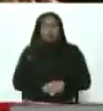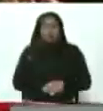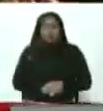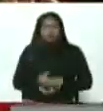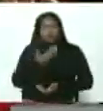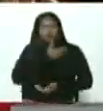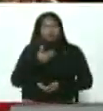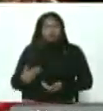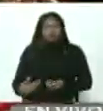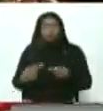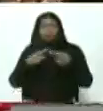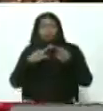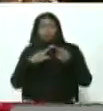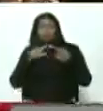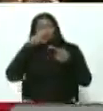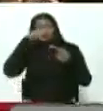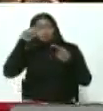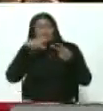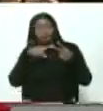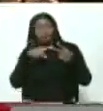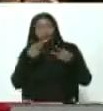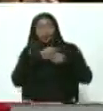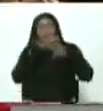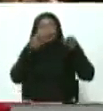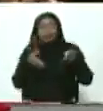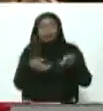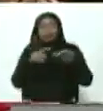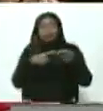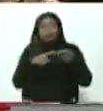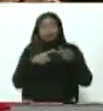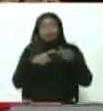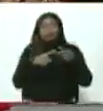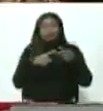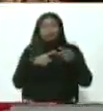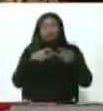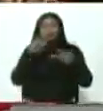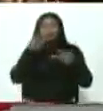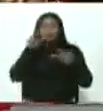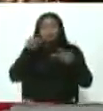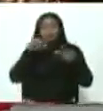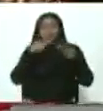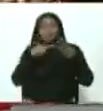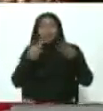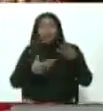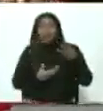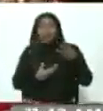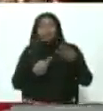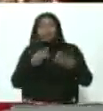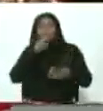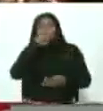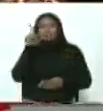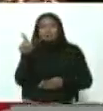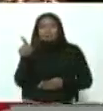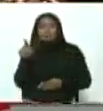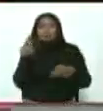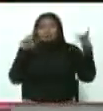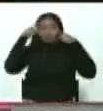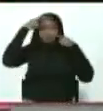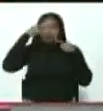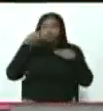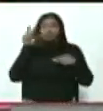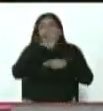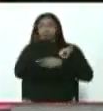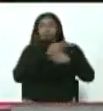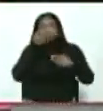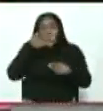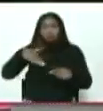presidente Nicolás Maduro, gobernador Luis José Marcano, alcalde 21, poder popular